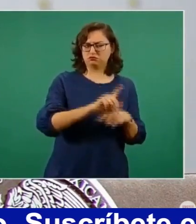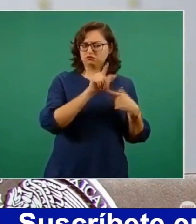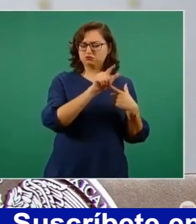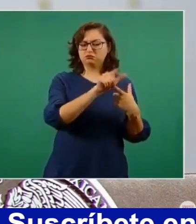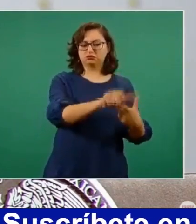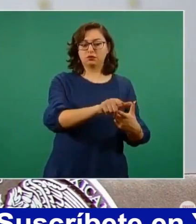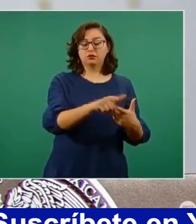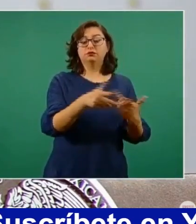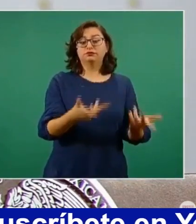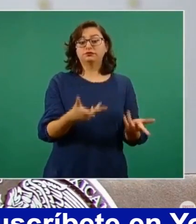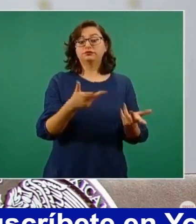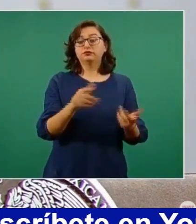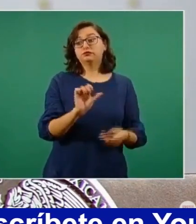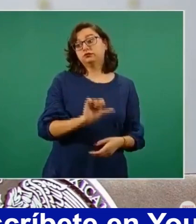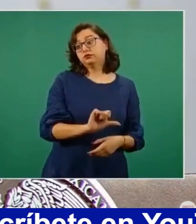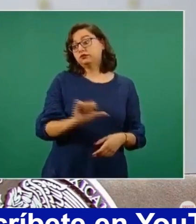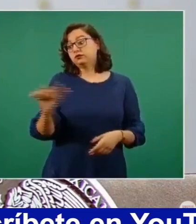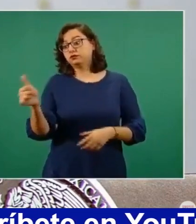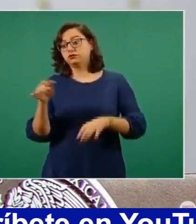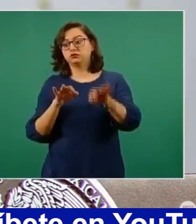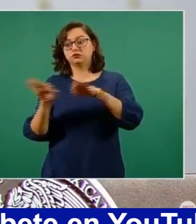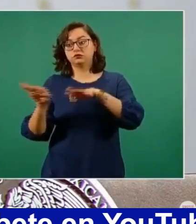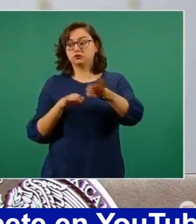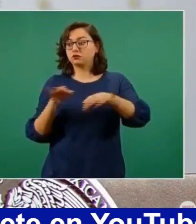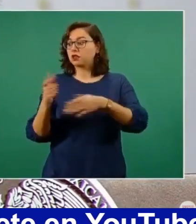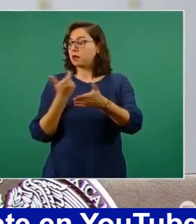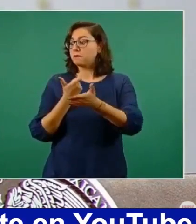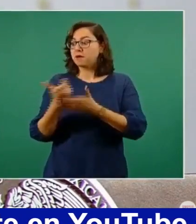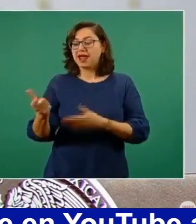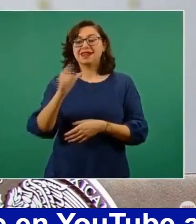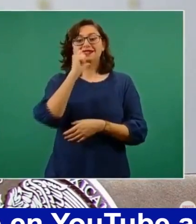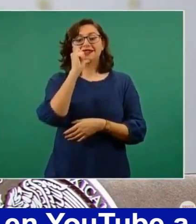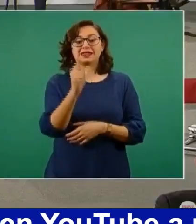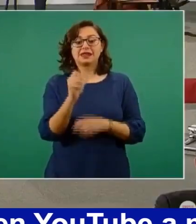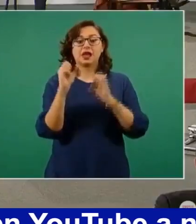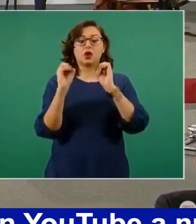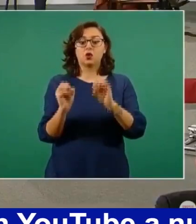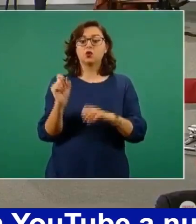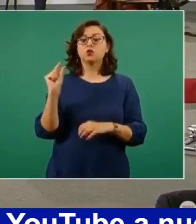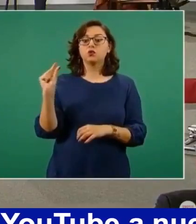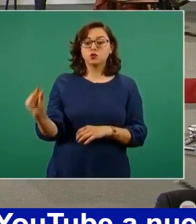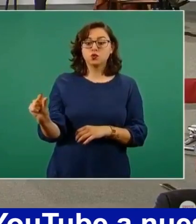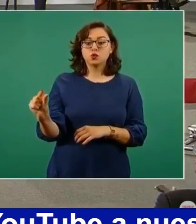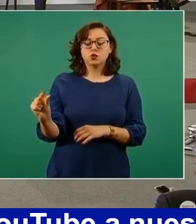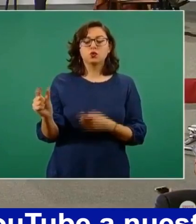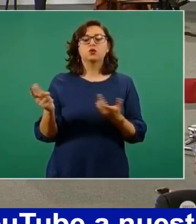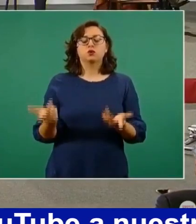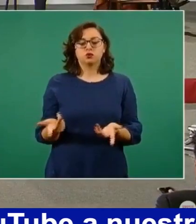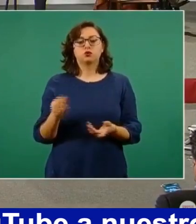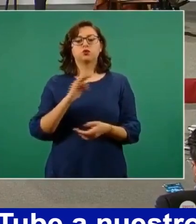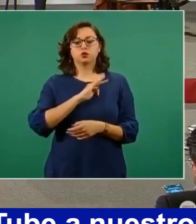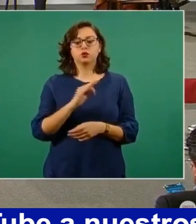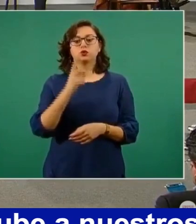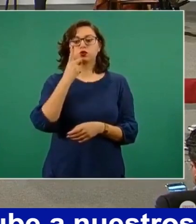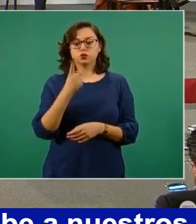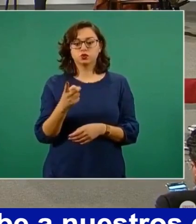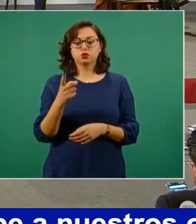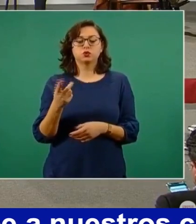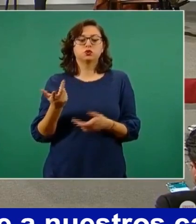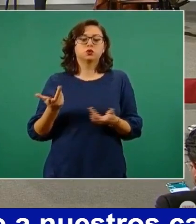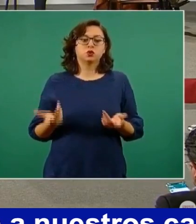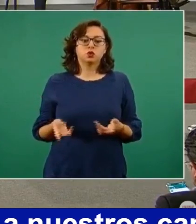200 días, seguirán recibiendo lo mismo porque no les aplicará el límite de 90